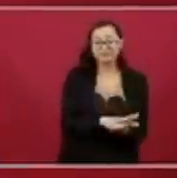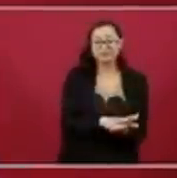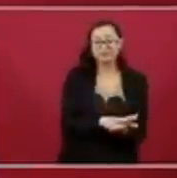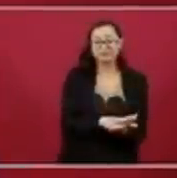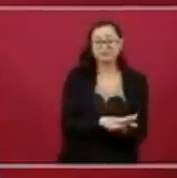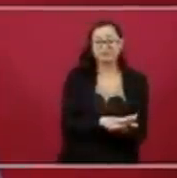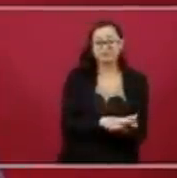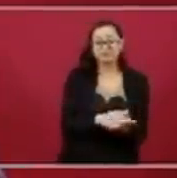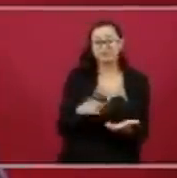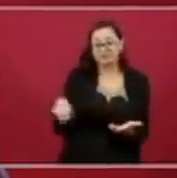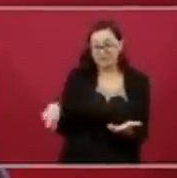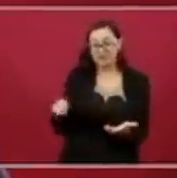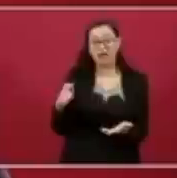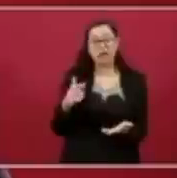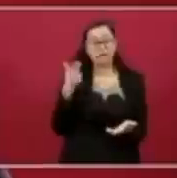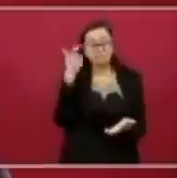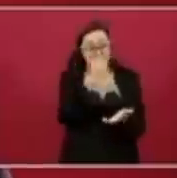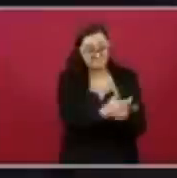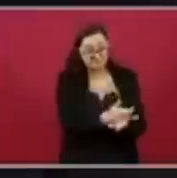el pago de esos subsidios